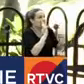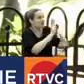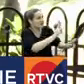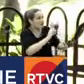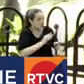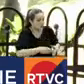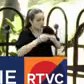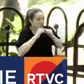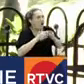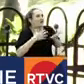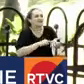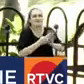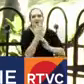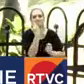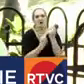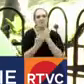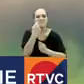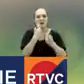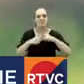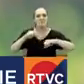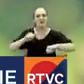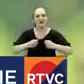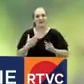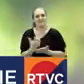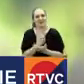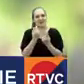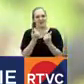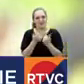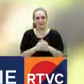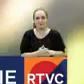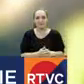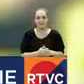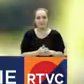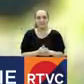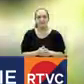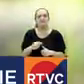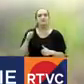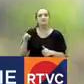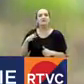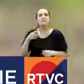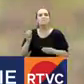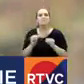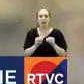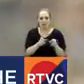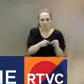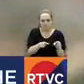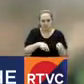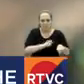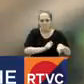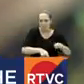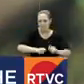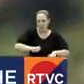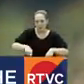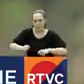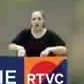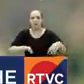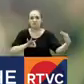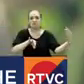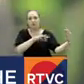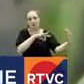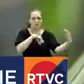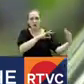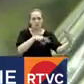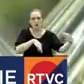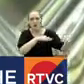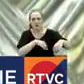más la economía. El biche se disfruta con el sonido de la marimba y los violines caucanos, que permiten bailar un